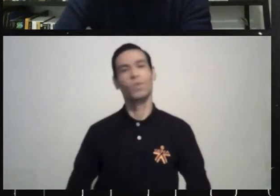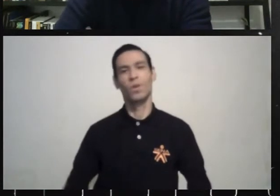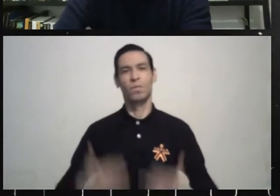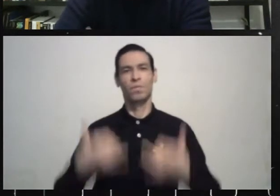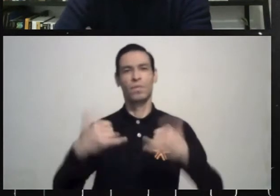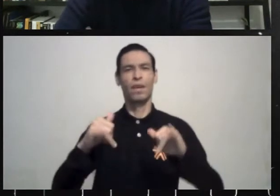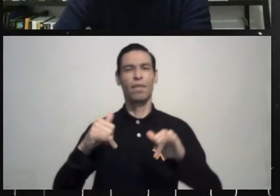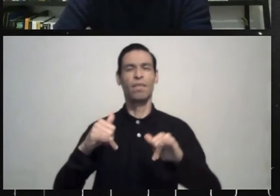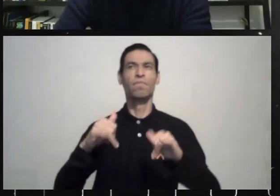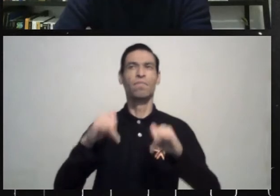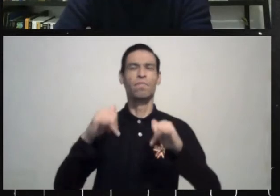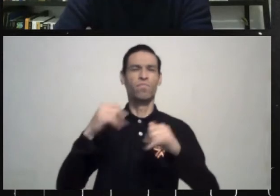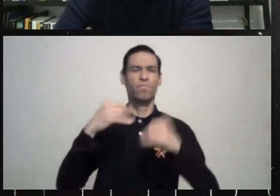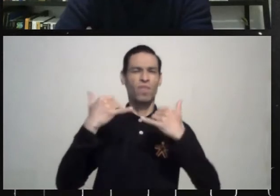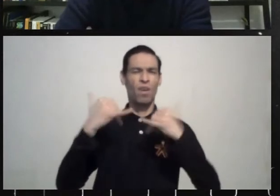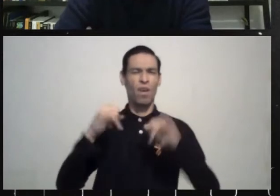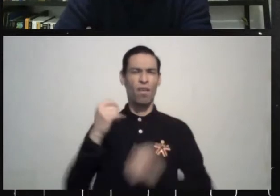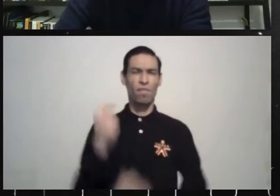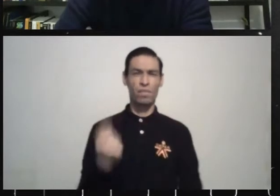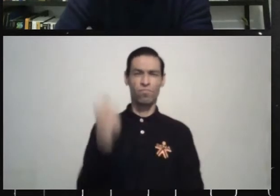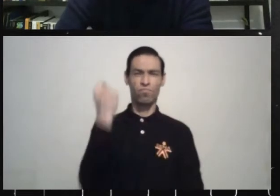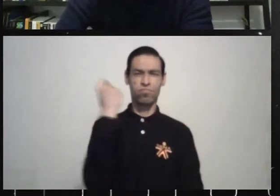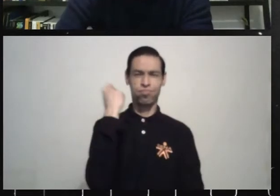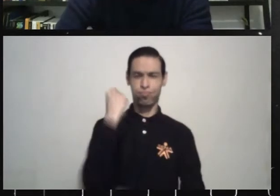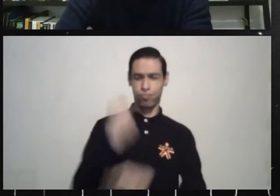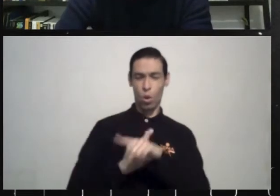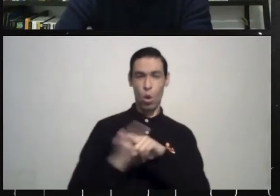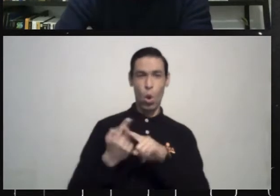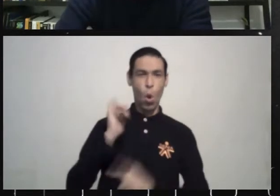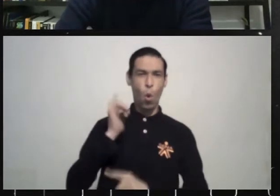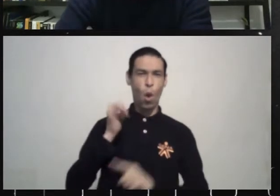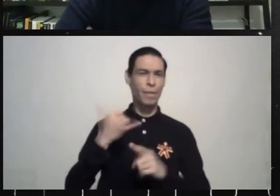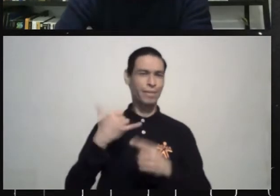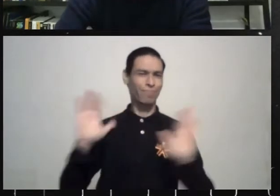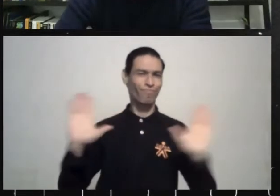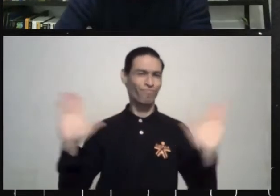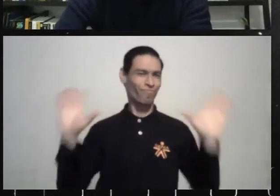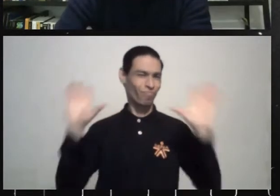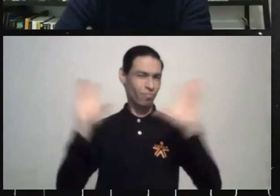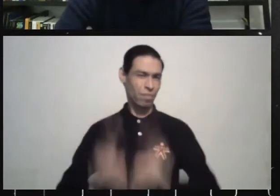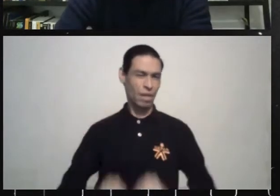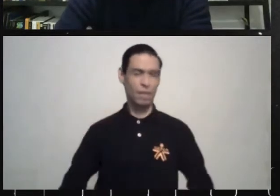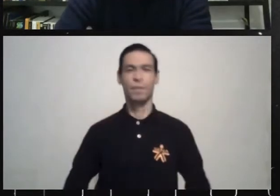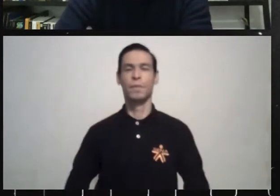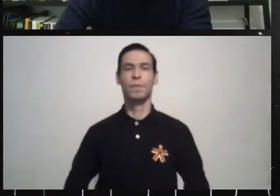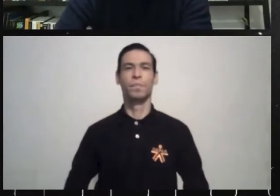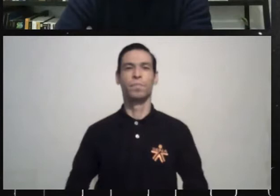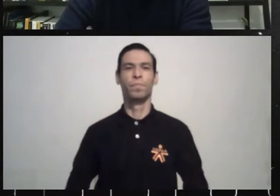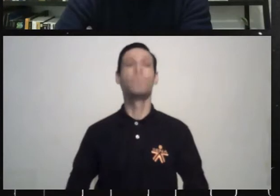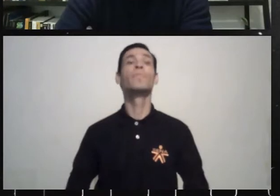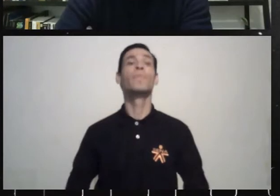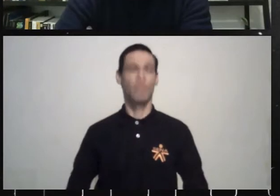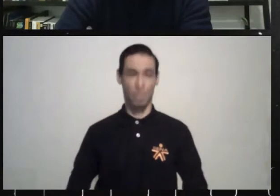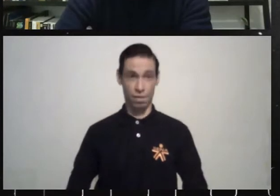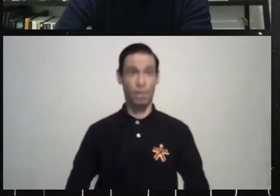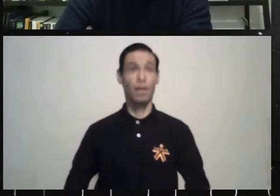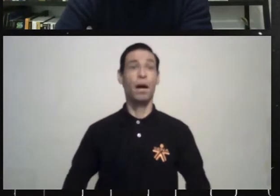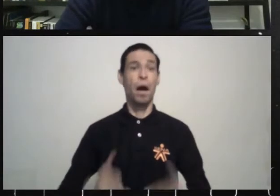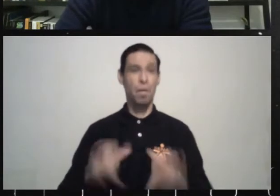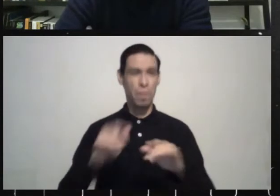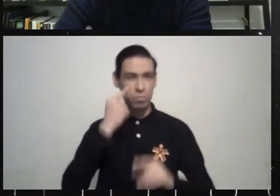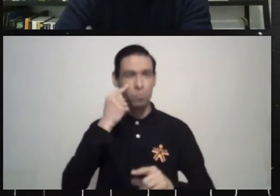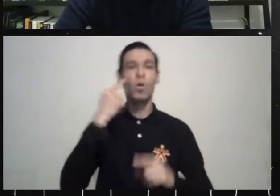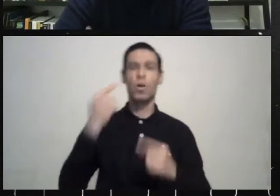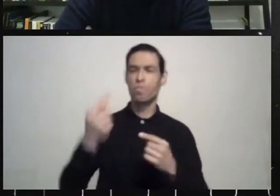Estuvo hasta el jueves de la semana pasada. Perfecto, bueno, está de todas maneras por ahí la película,